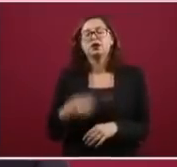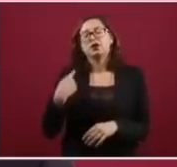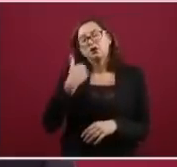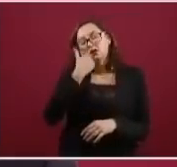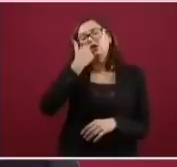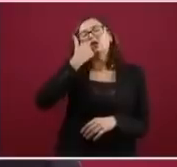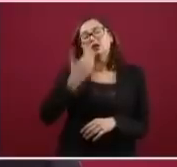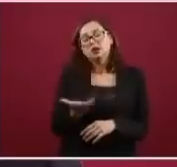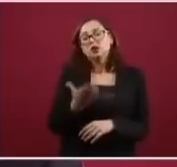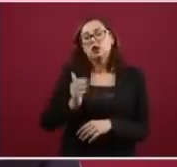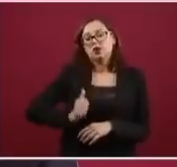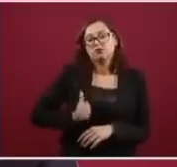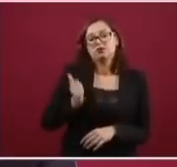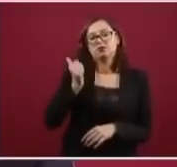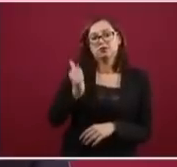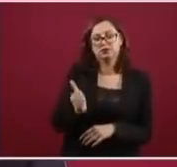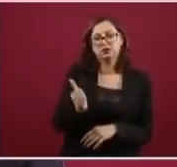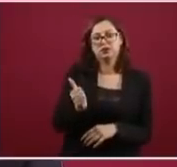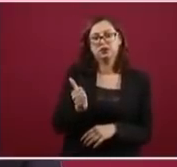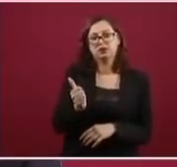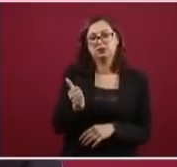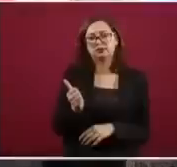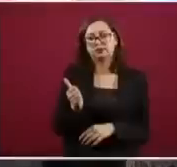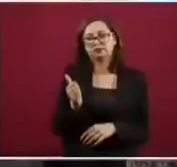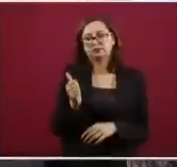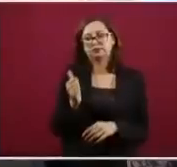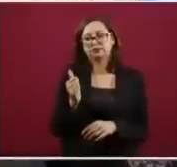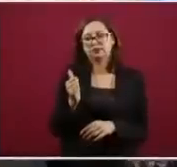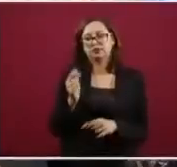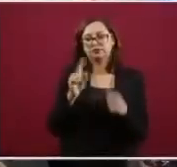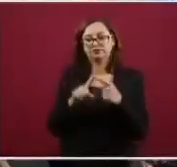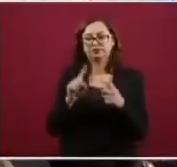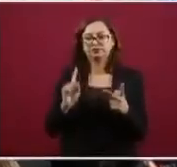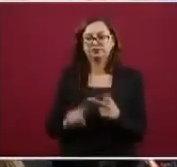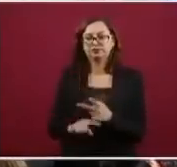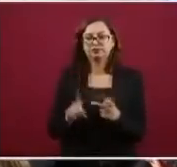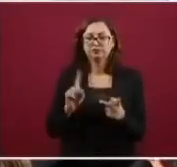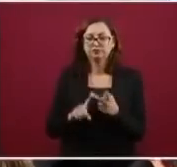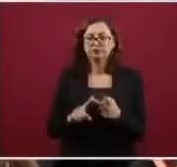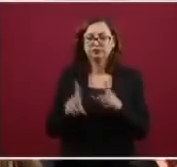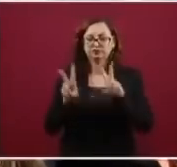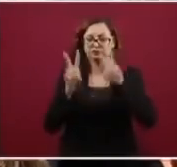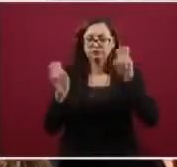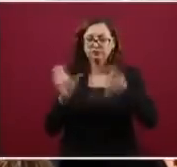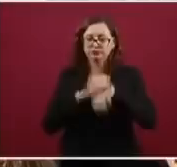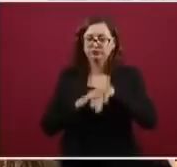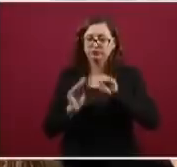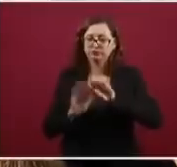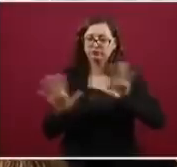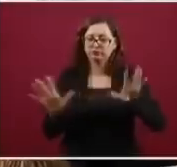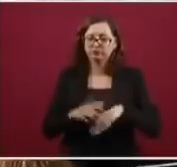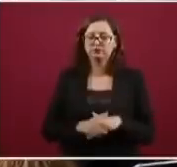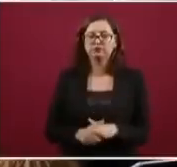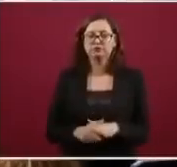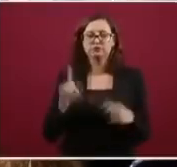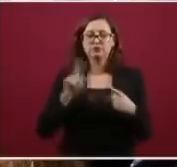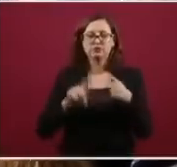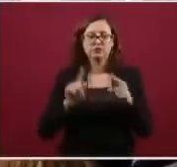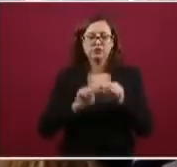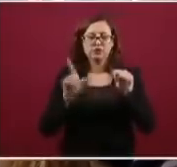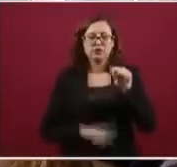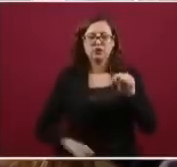su pregunta hacer 22 comentarios muy específicos el gasto del gobierno federal